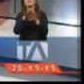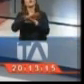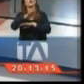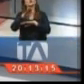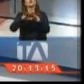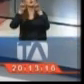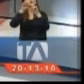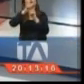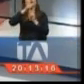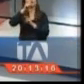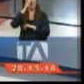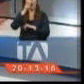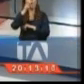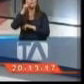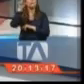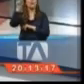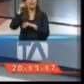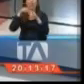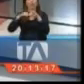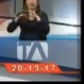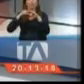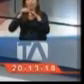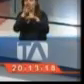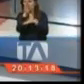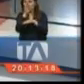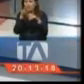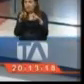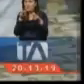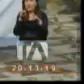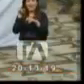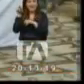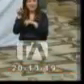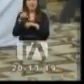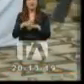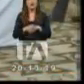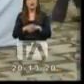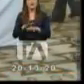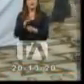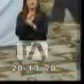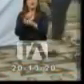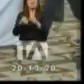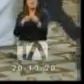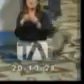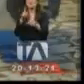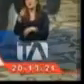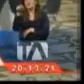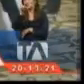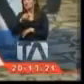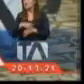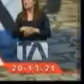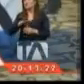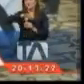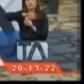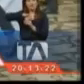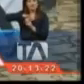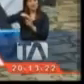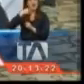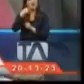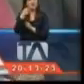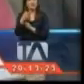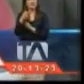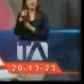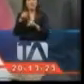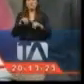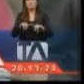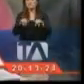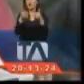Julian Assange y los millonarios gastos en su seguridad. La canciller María Fernanda Espinosa, ratificada en su cargo,